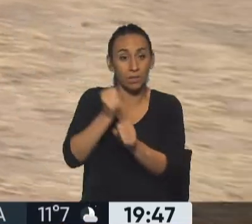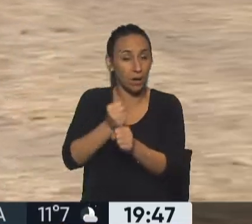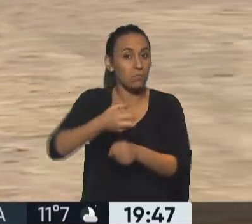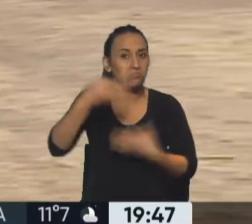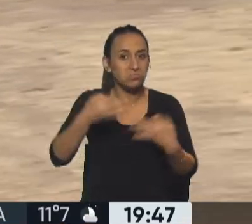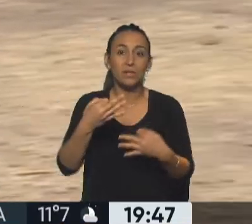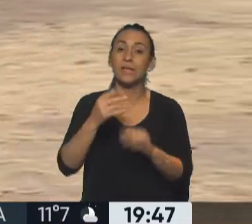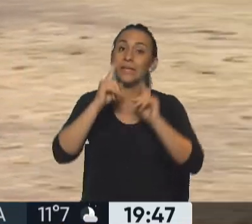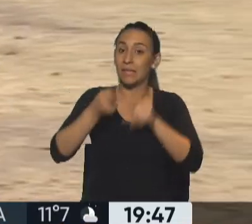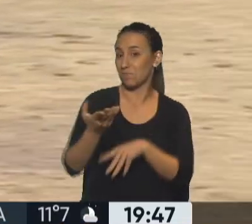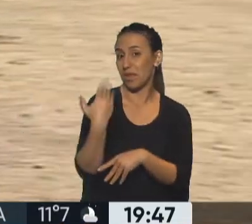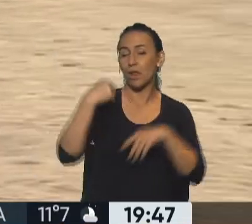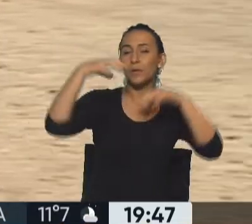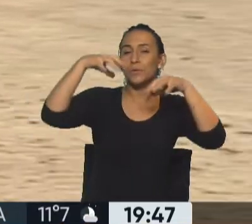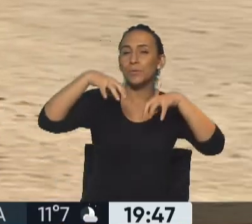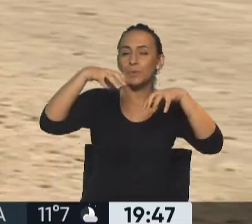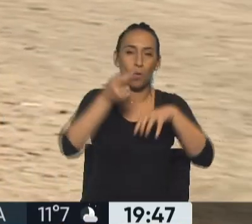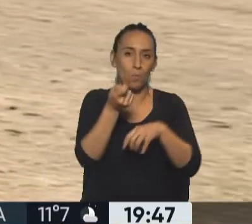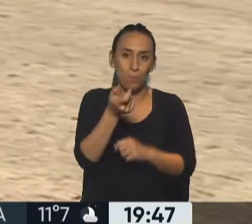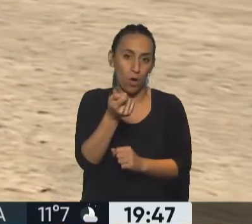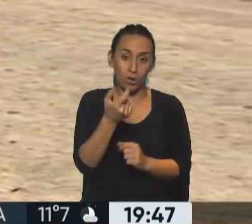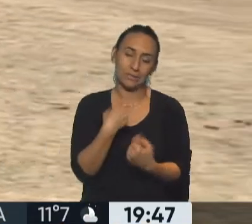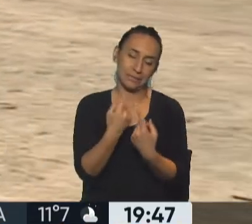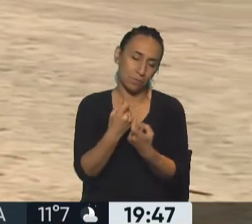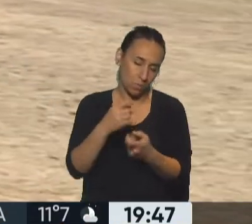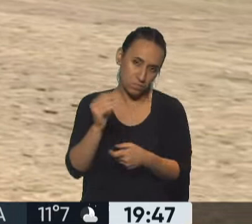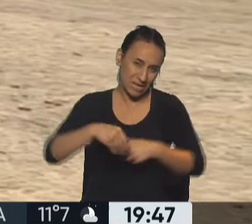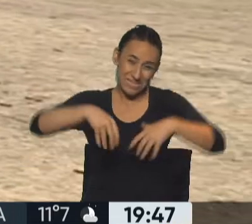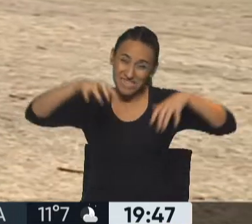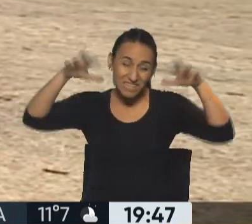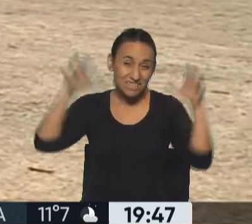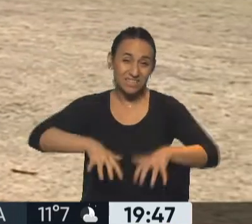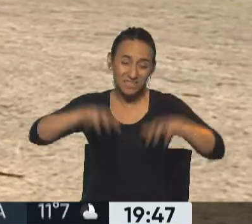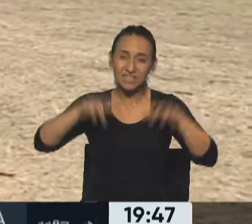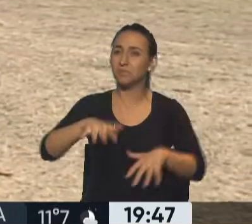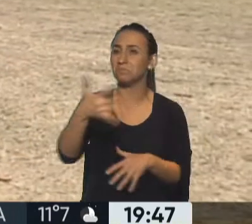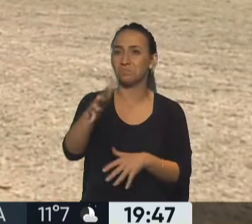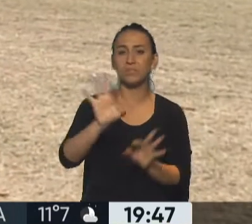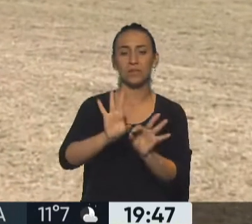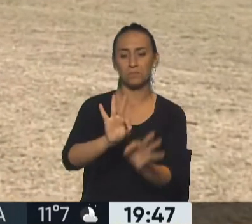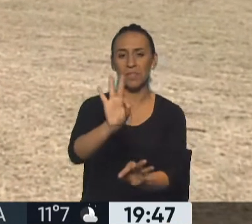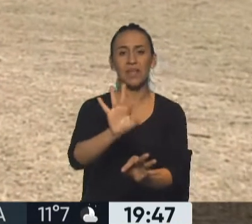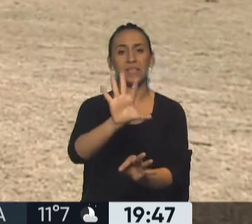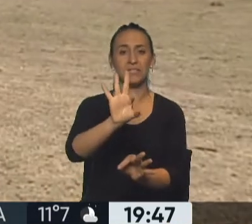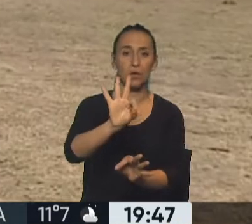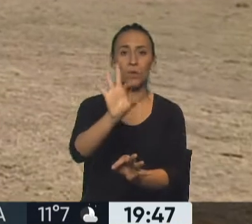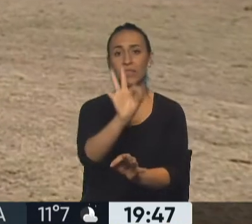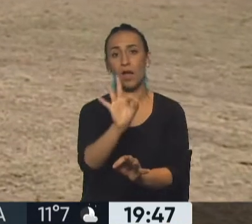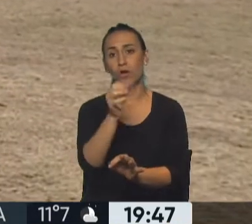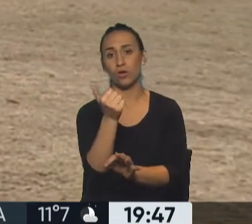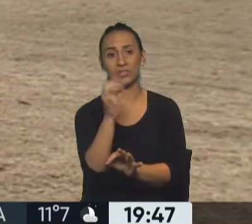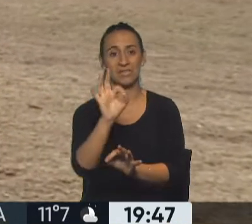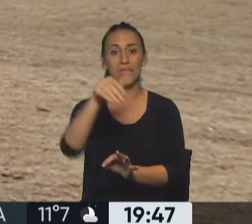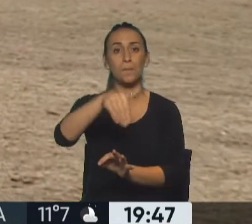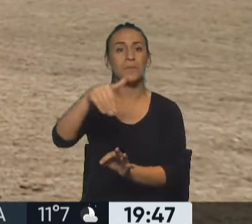cayó, si bien no es lo que nosotros necesitamos, necesitamos una lluvia de 50, 60 milímetros para que realmente enfríe la zona, sí,